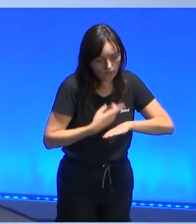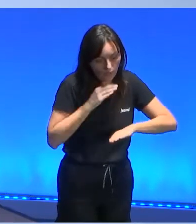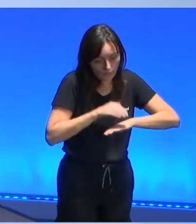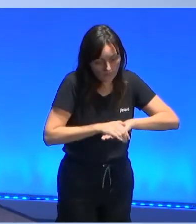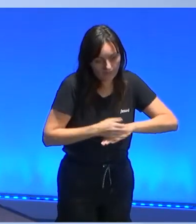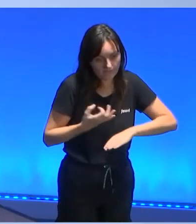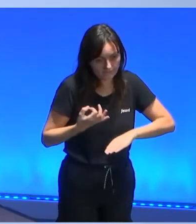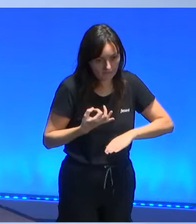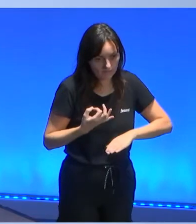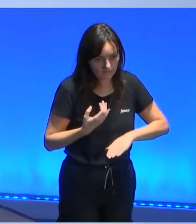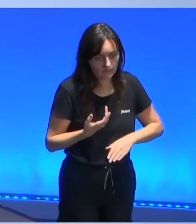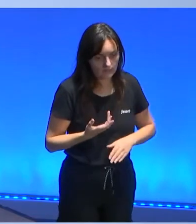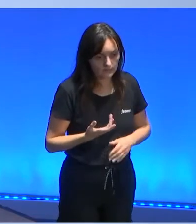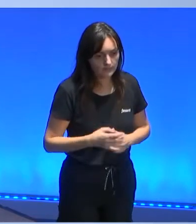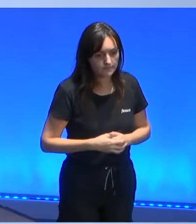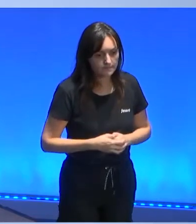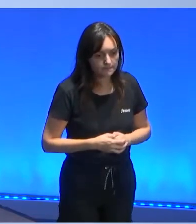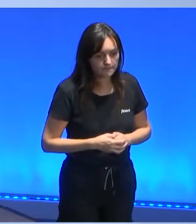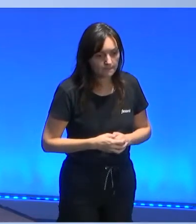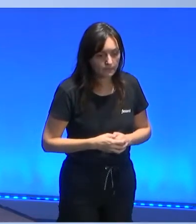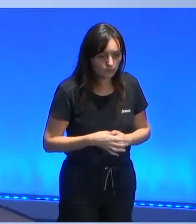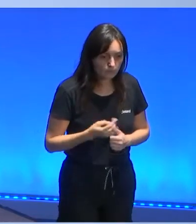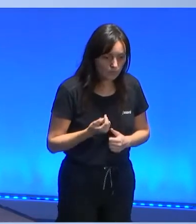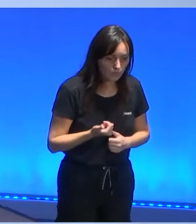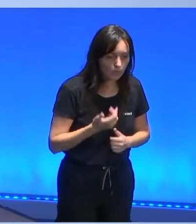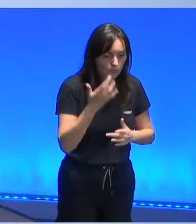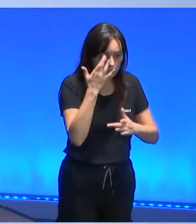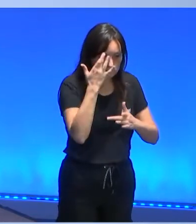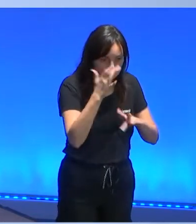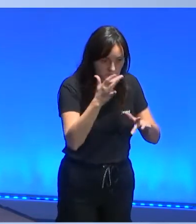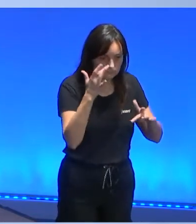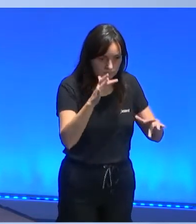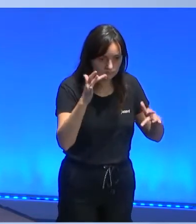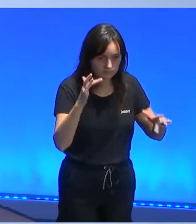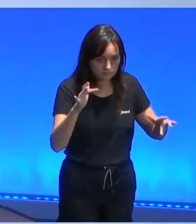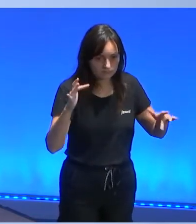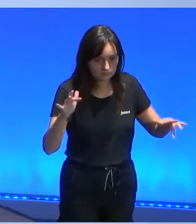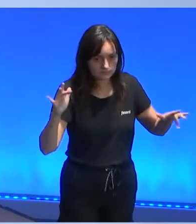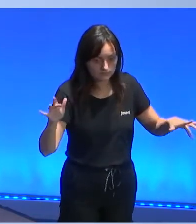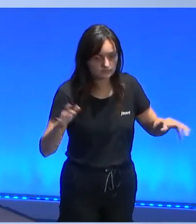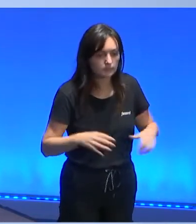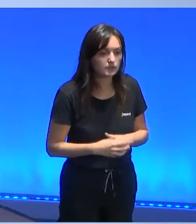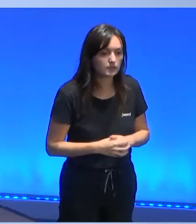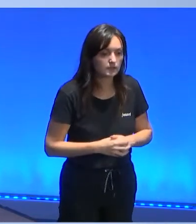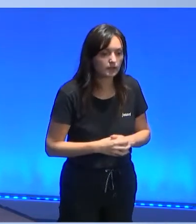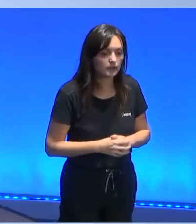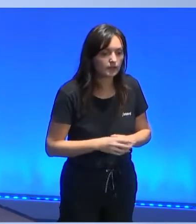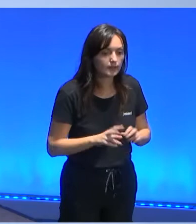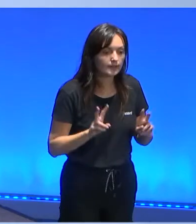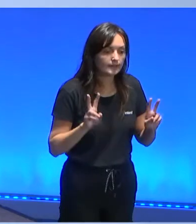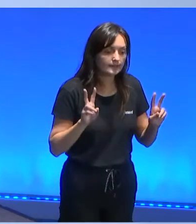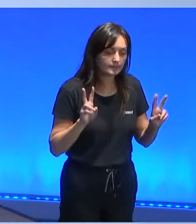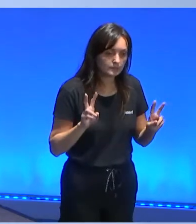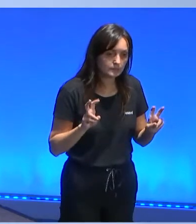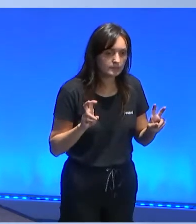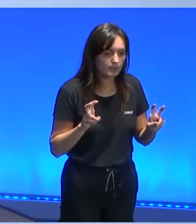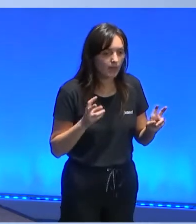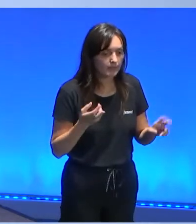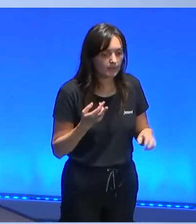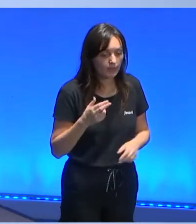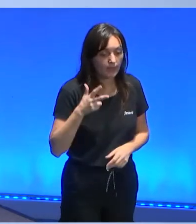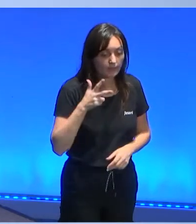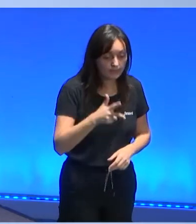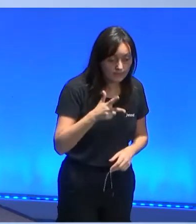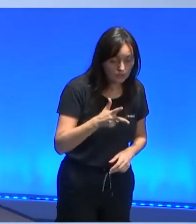ir haciendo peregrinaje en torno al convencimiento de que hay que respetar